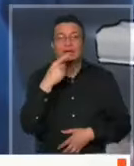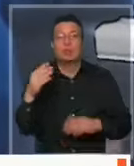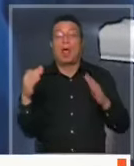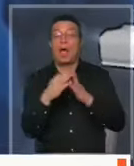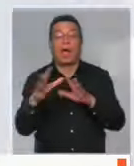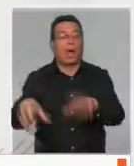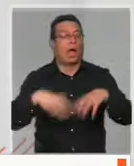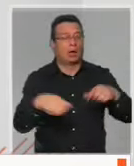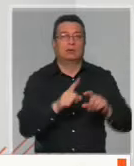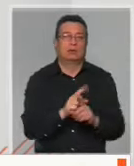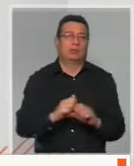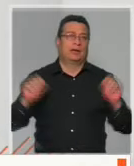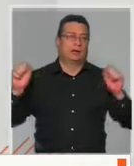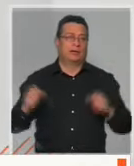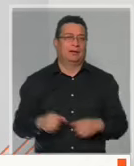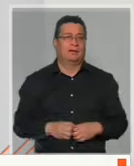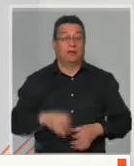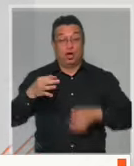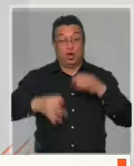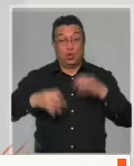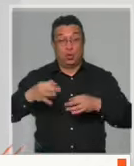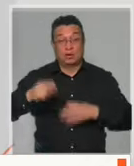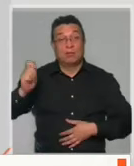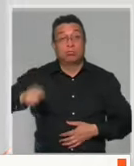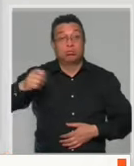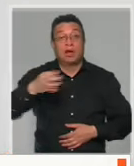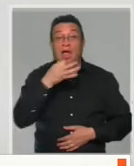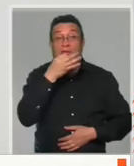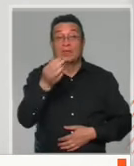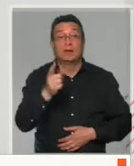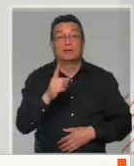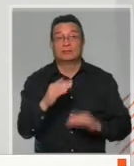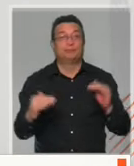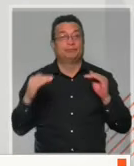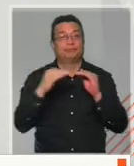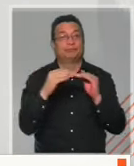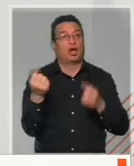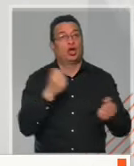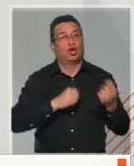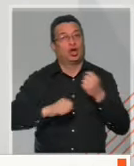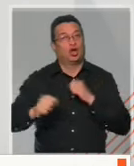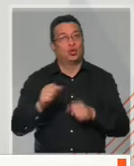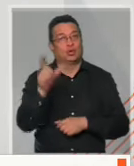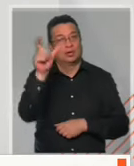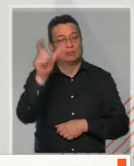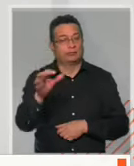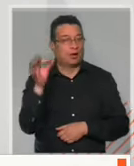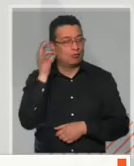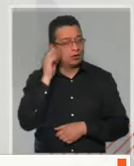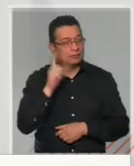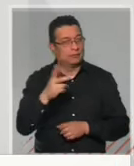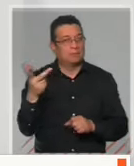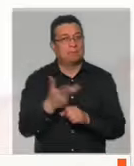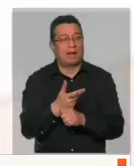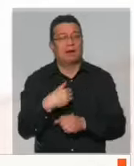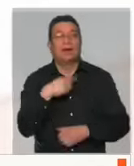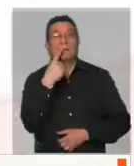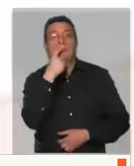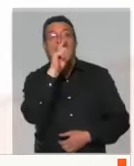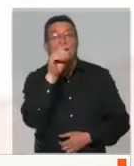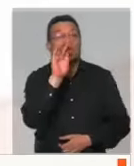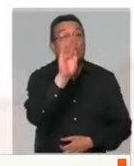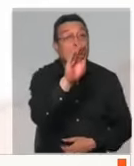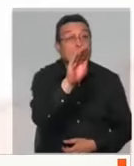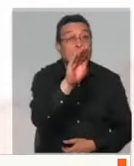para su casa. En el fallo, los jueces mencionan que el actuar no condice con el modelo de conducta que se espera que desempeñe una magistrada. Intentamos comunicarnos con ella, pero...